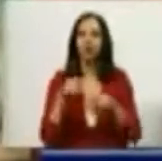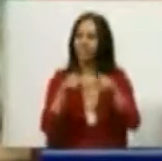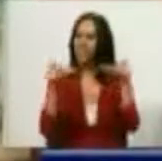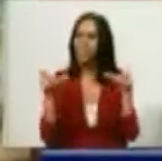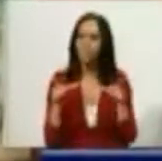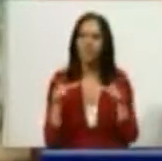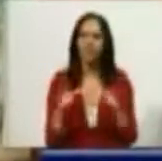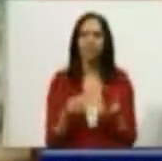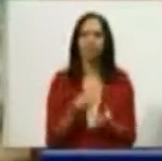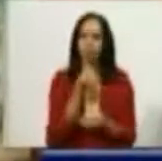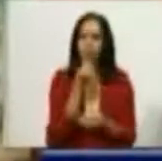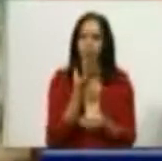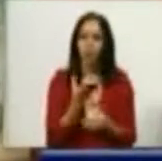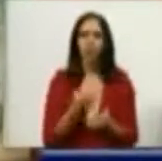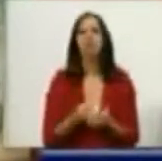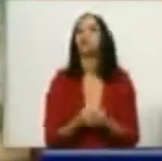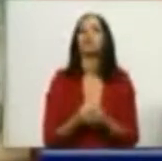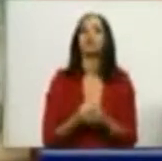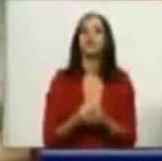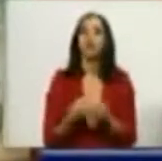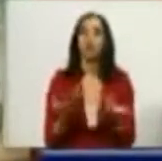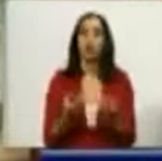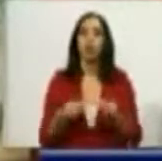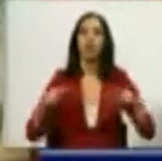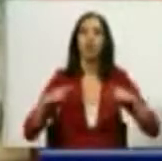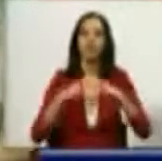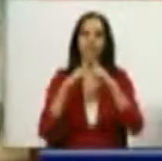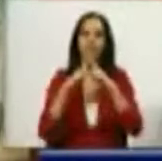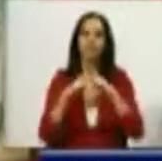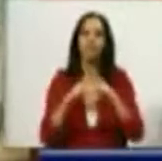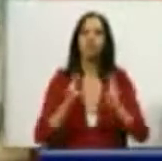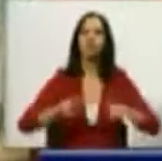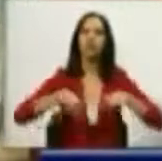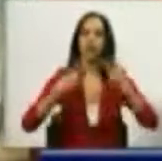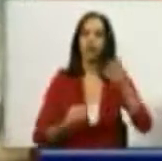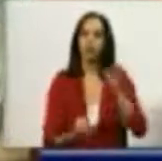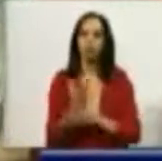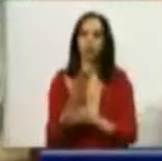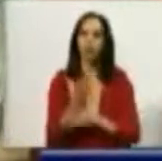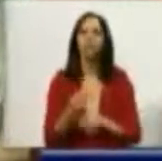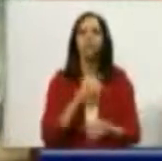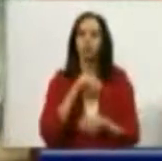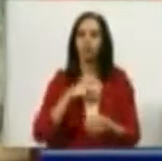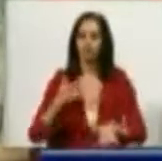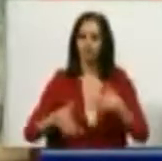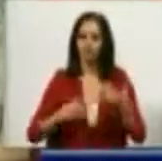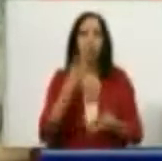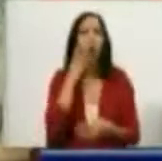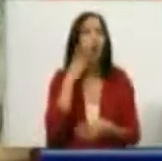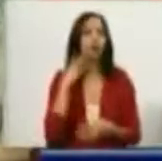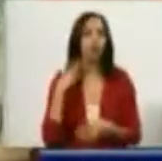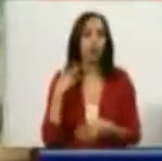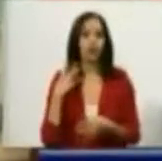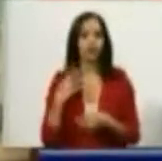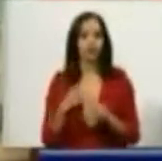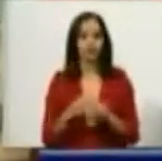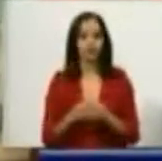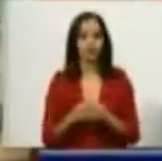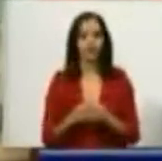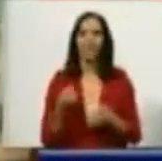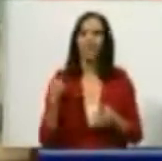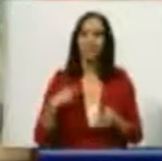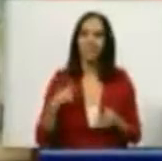emblemático como es la cinta costera recién inaugurada y del cual nos sentimos orgullosos de tener